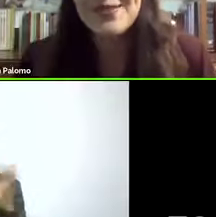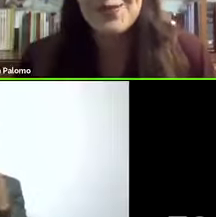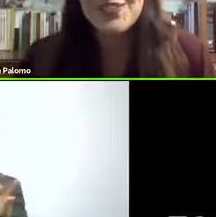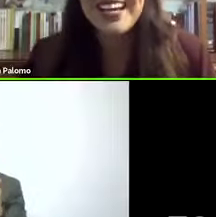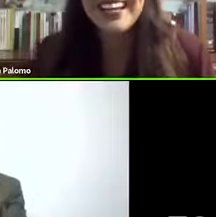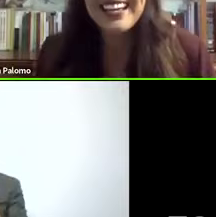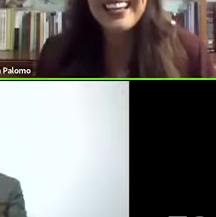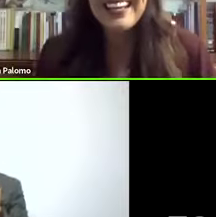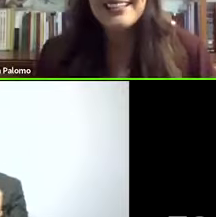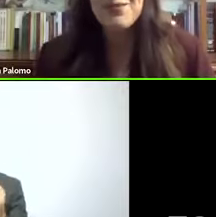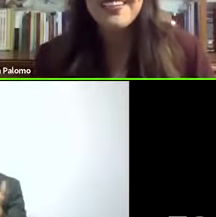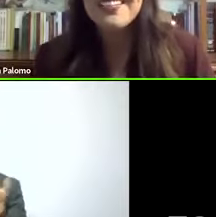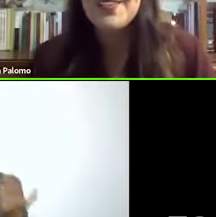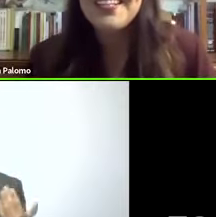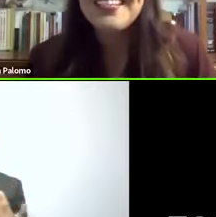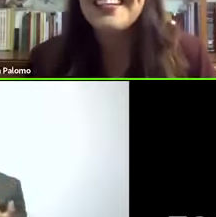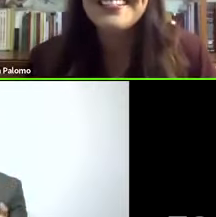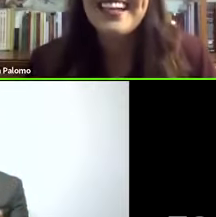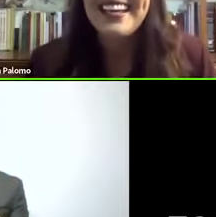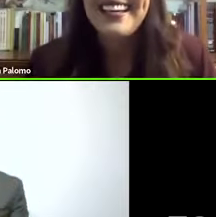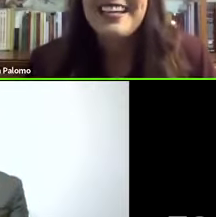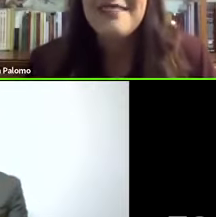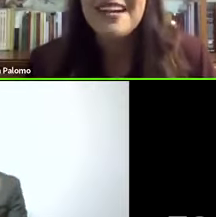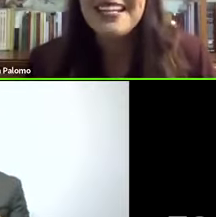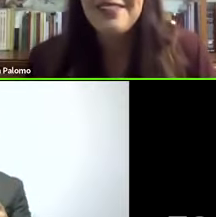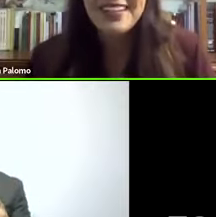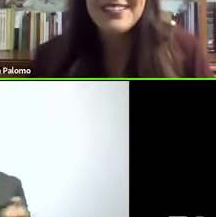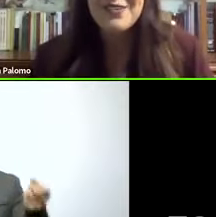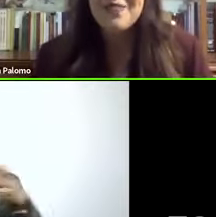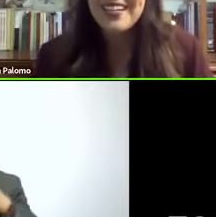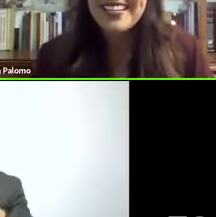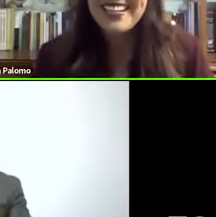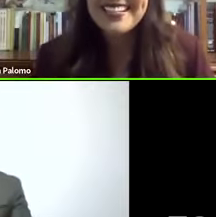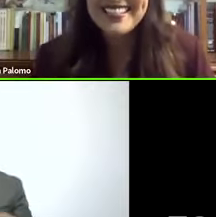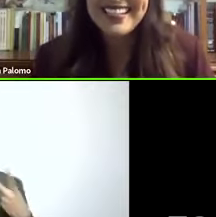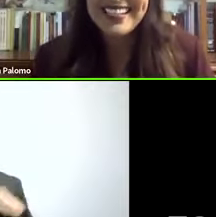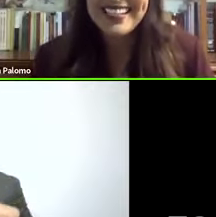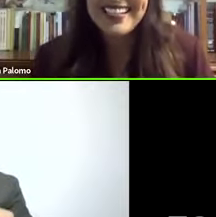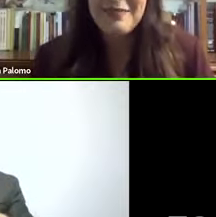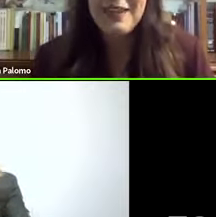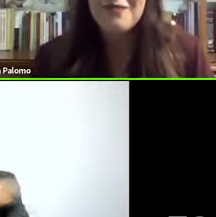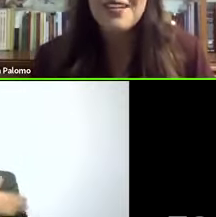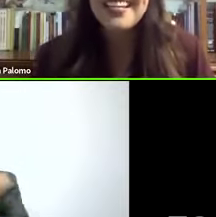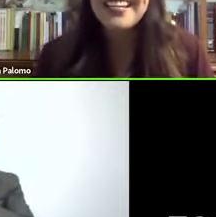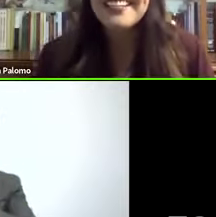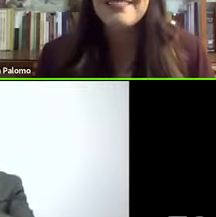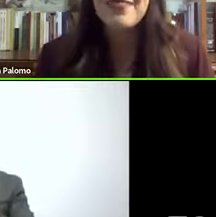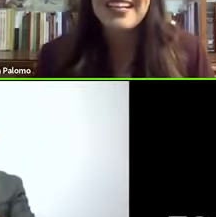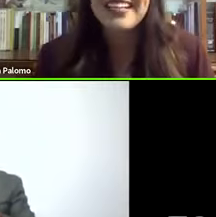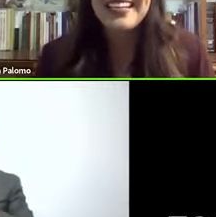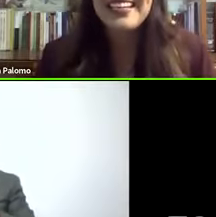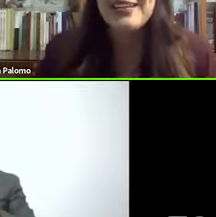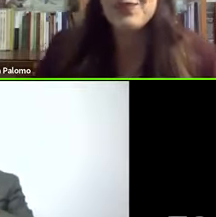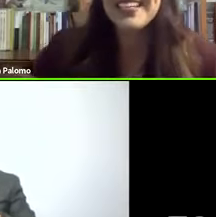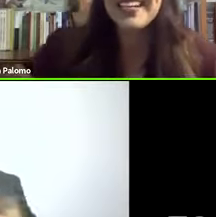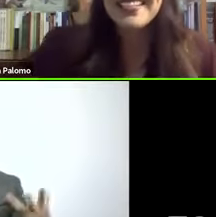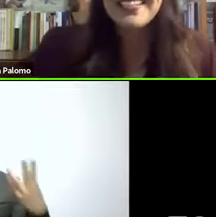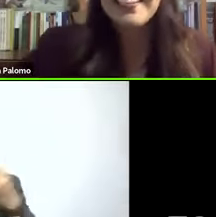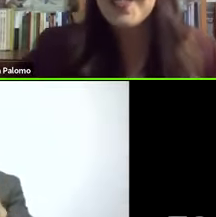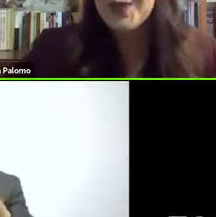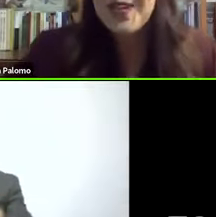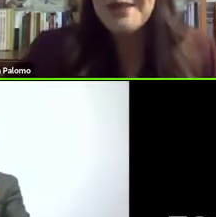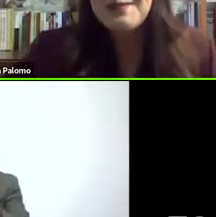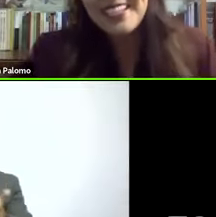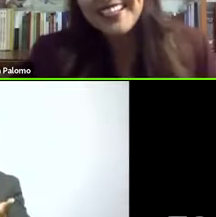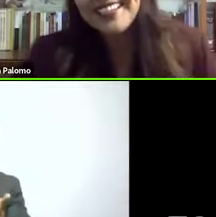atenta para escuchar las aportaciones de las magníficas compañeras que me acompañan en este panel y pues gracias